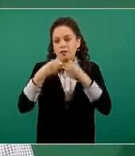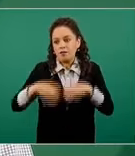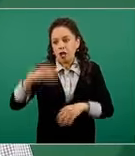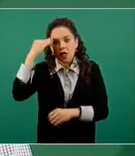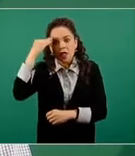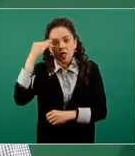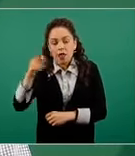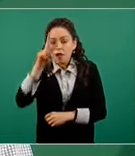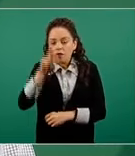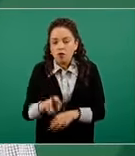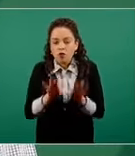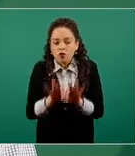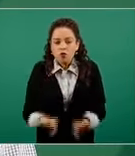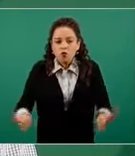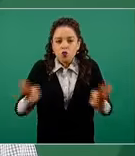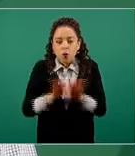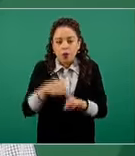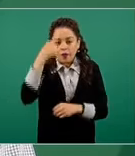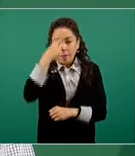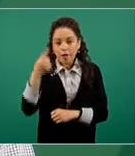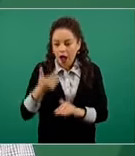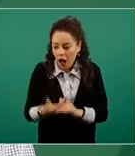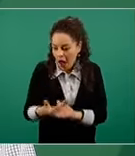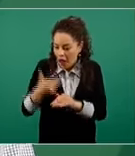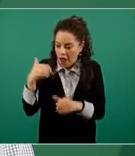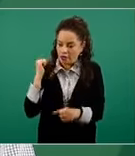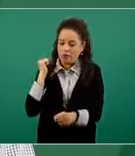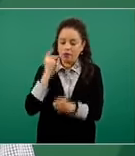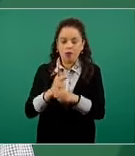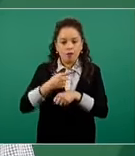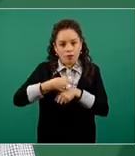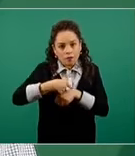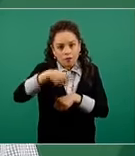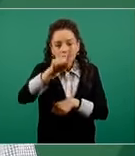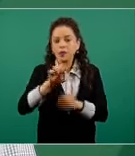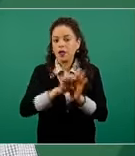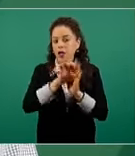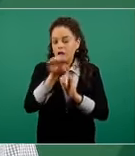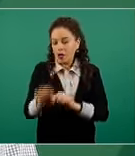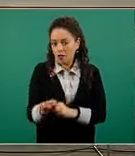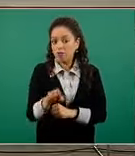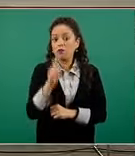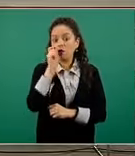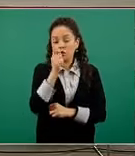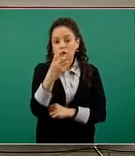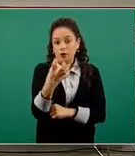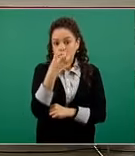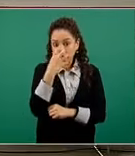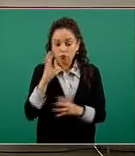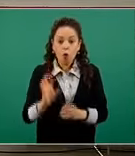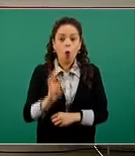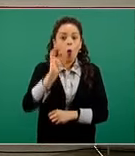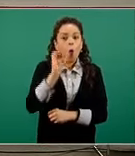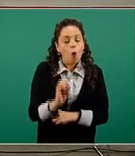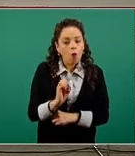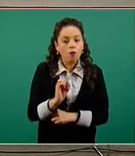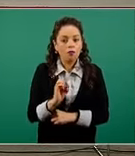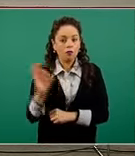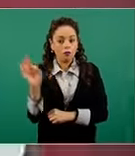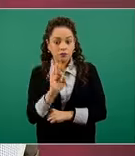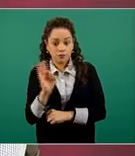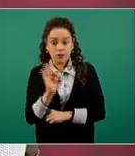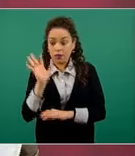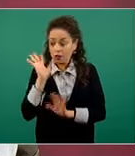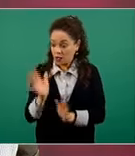tiempo valioso de poder iniciar con oxigenación o tiempo valioso de, ya estando con este grado